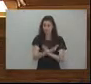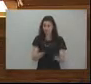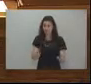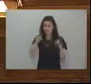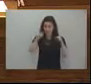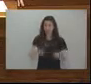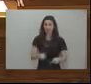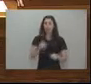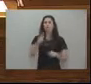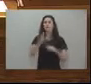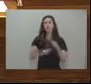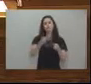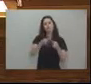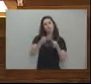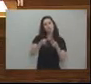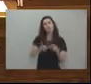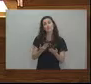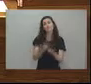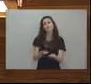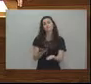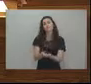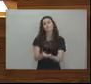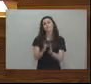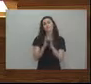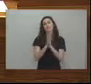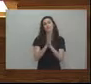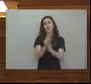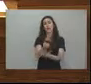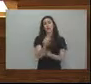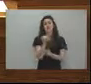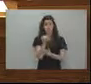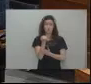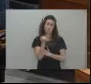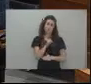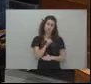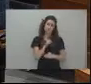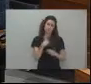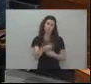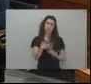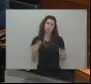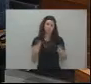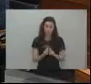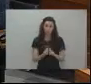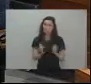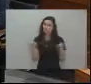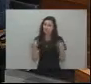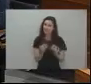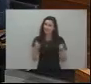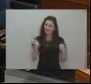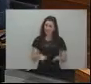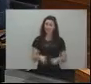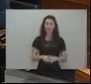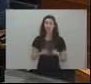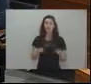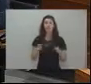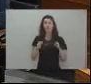aquí, les pediremos el apoyo, esperemos que juntos, cuanto antes, se pongan medidas al respecto. Nosotros